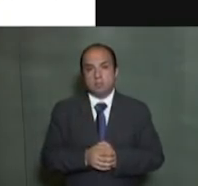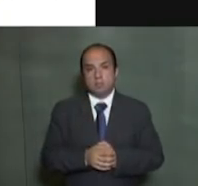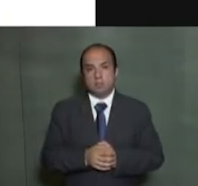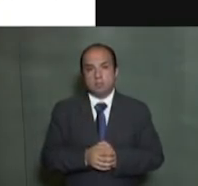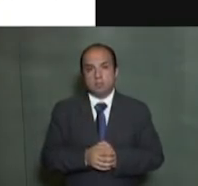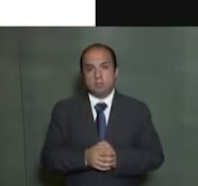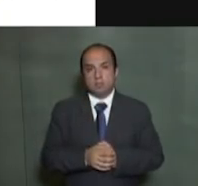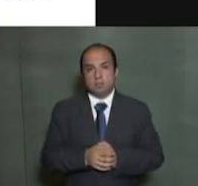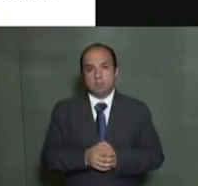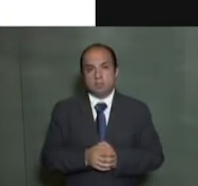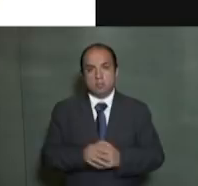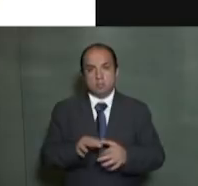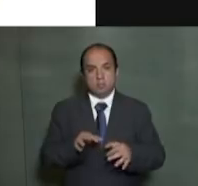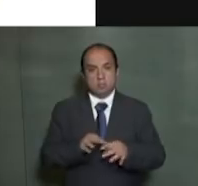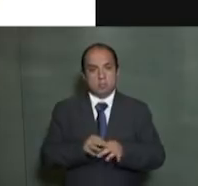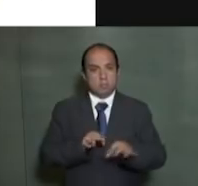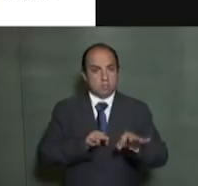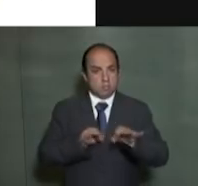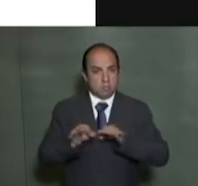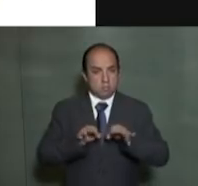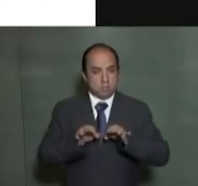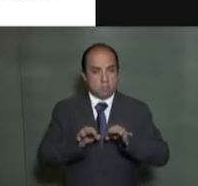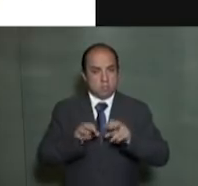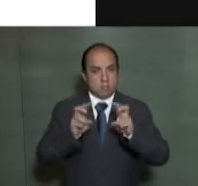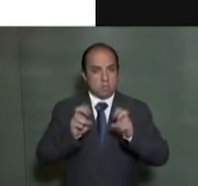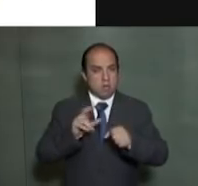en términos rutinarios de